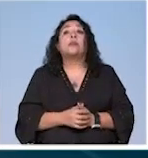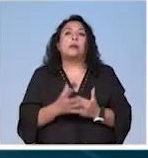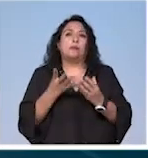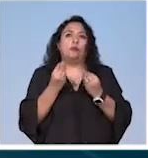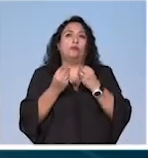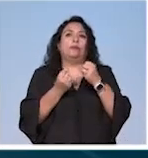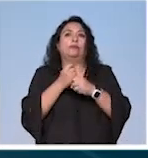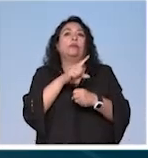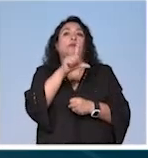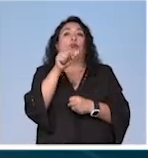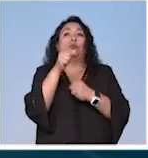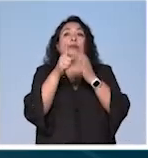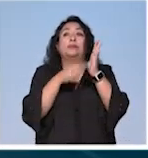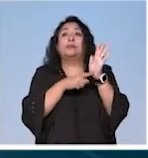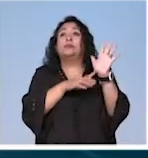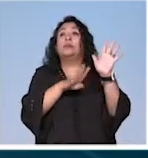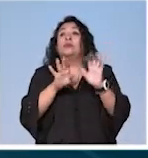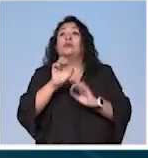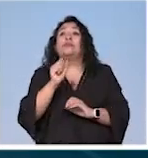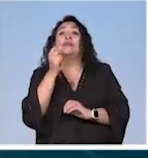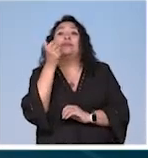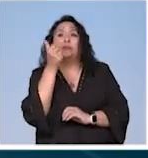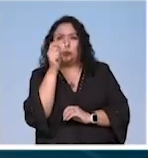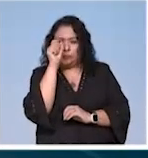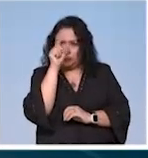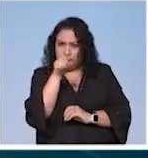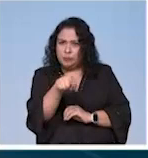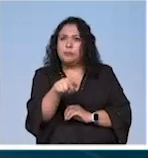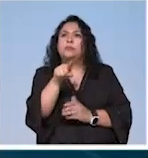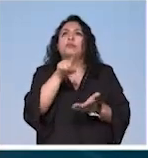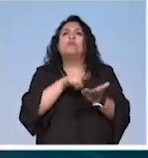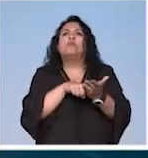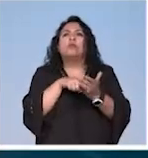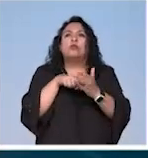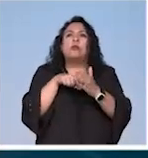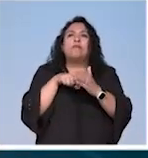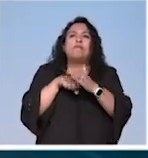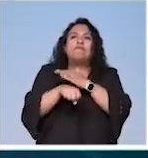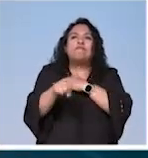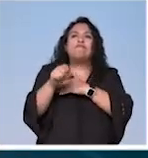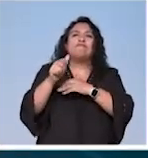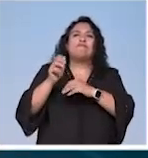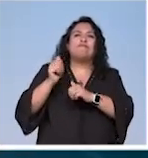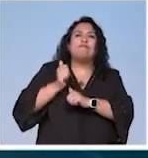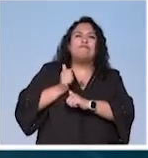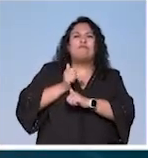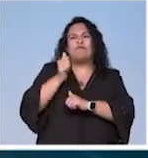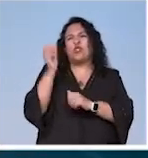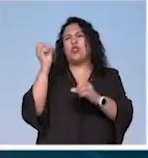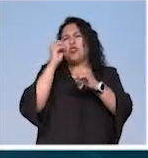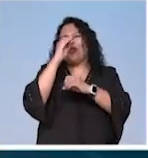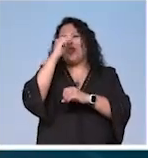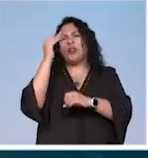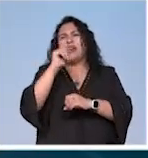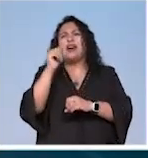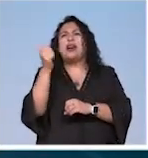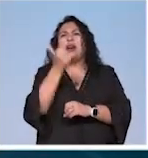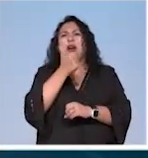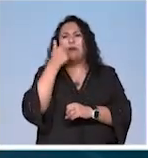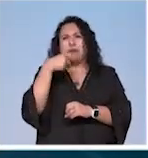Muchos años más tarde, en 1968, también funcionaría como cuartel militar en el episodio más oscuro para el estudiantado